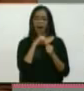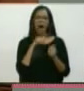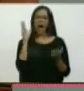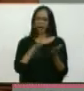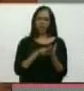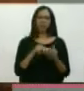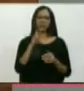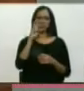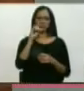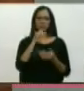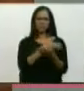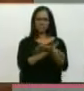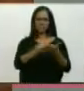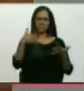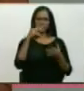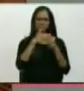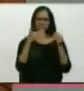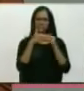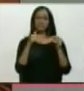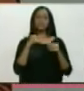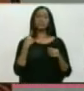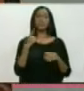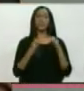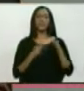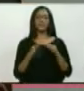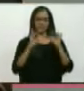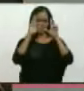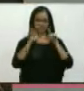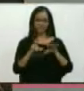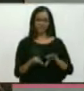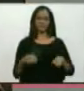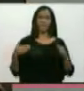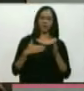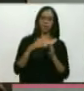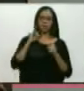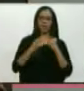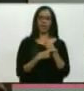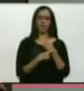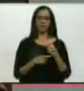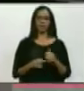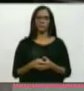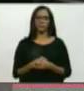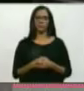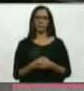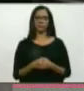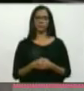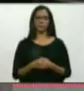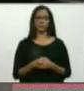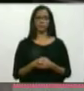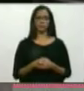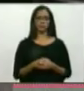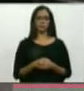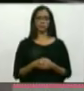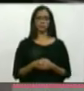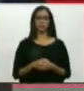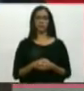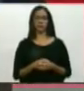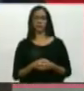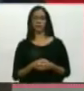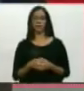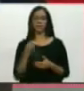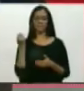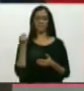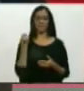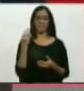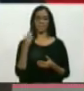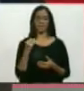20 millones de dólares. Y Primero Justicia saca un comunicado en contra de Guaidó. Es que si existe la Asamblea de Ladrones. La Asamblea,